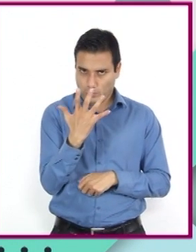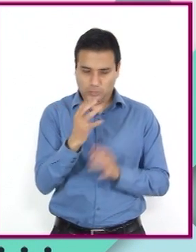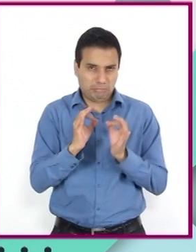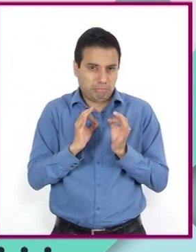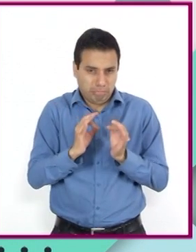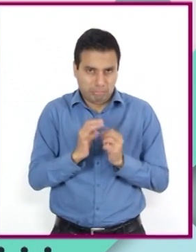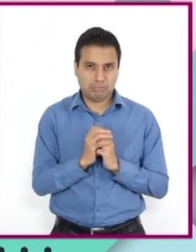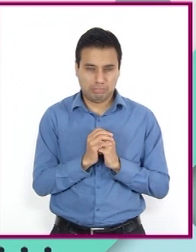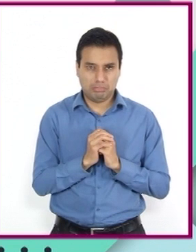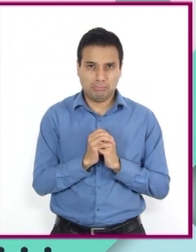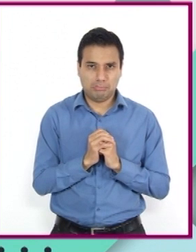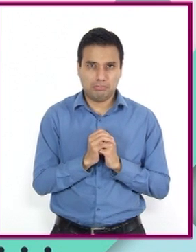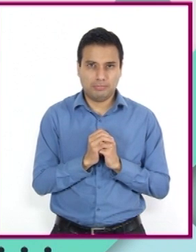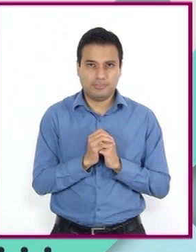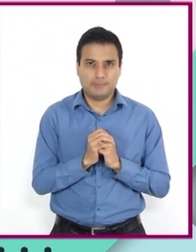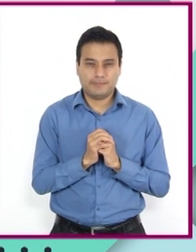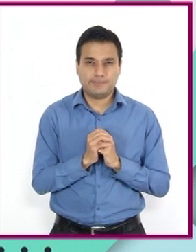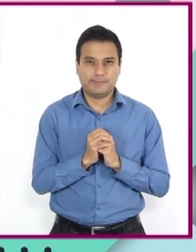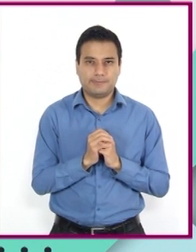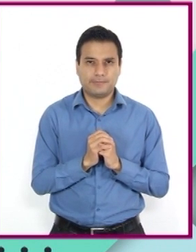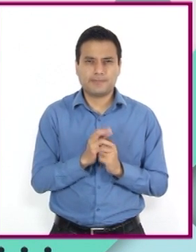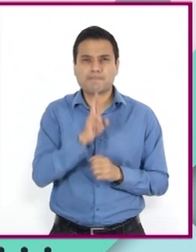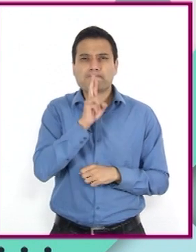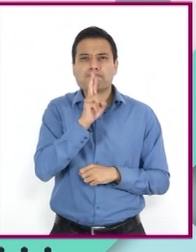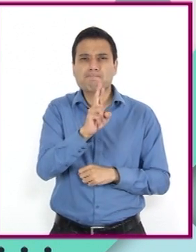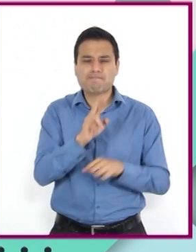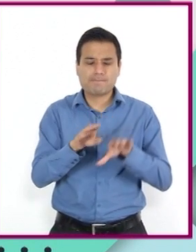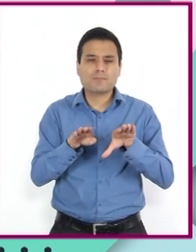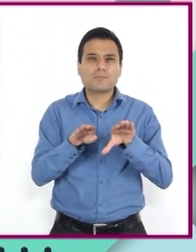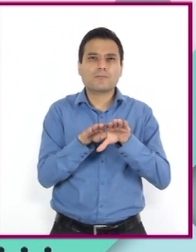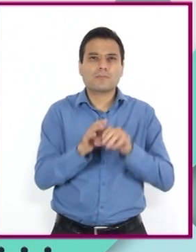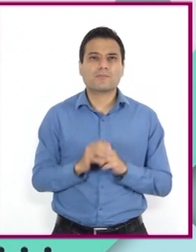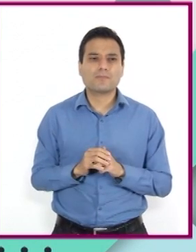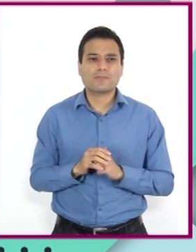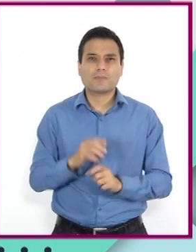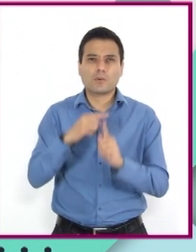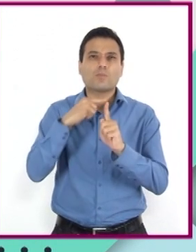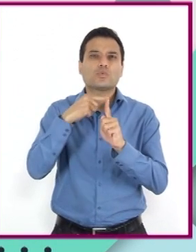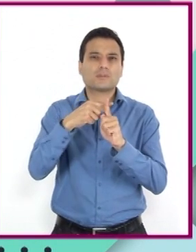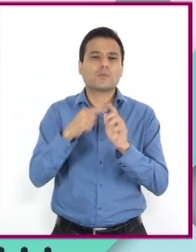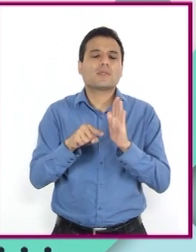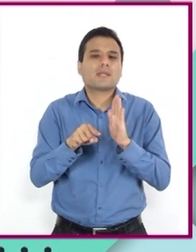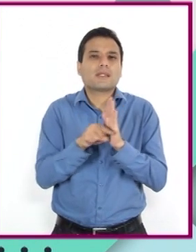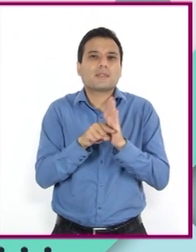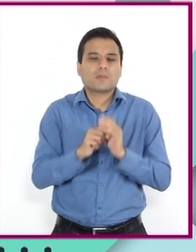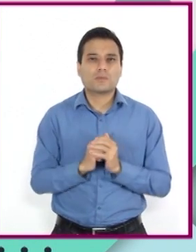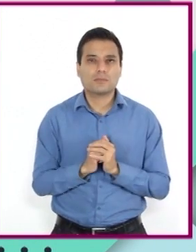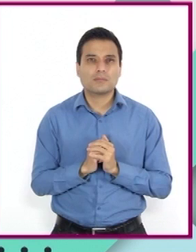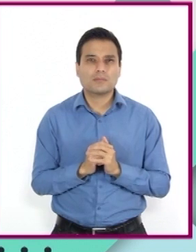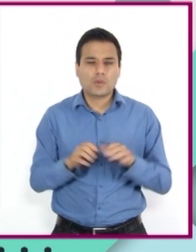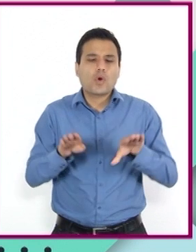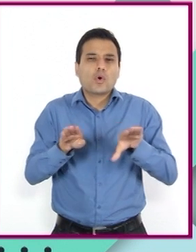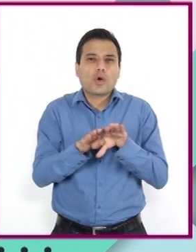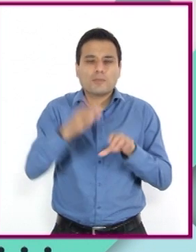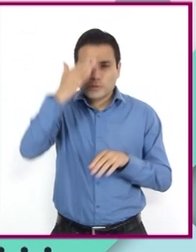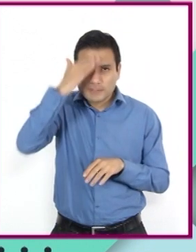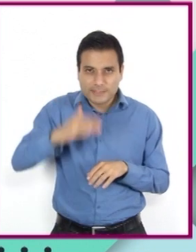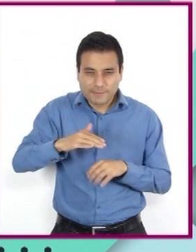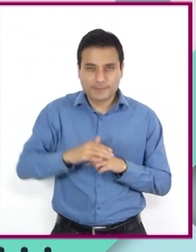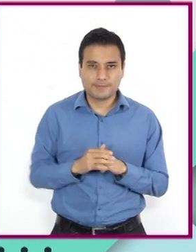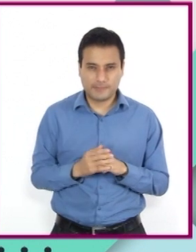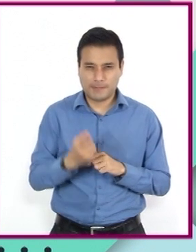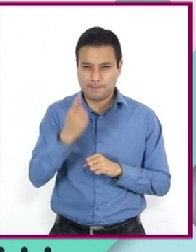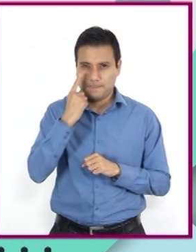absoluto. ¿Cómo es el resultado? ¿Positivo o negativo? Para saberlo, recurrimos al